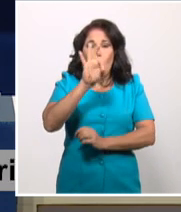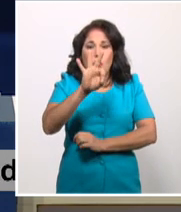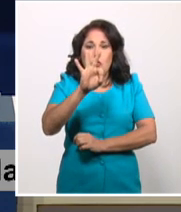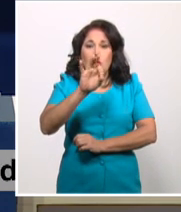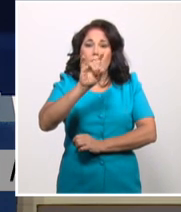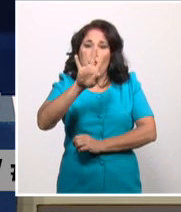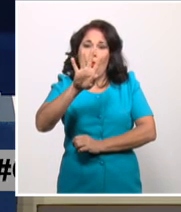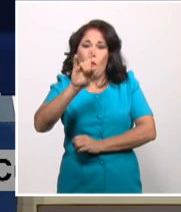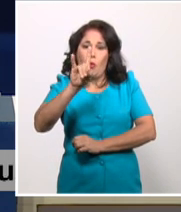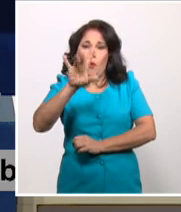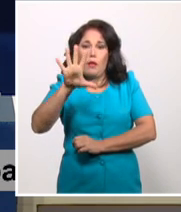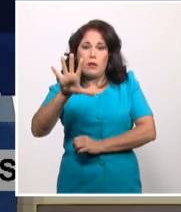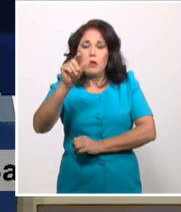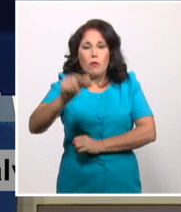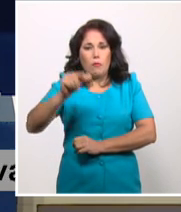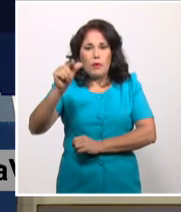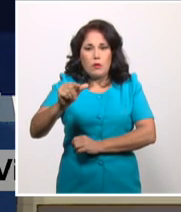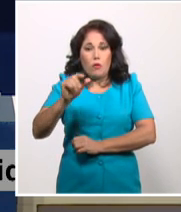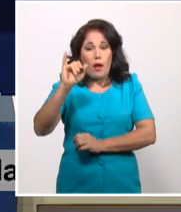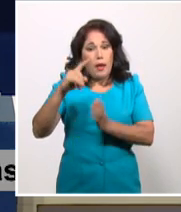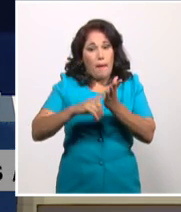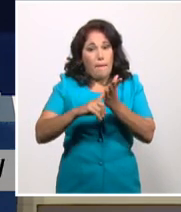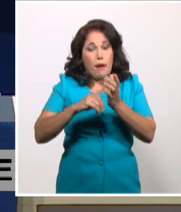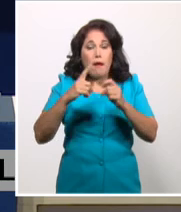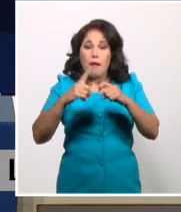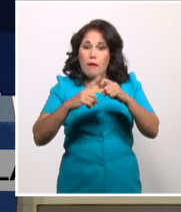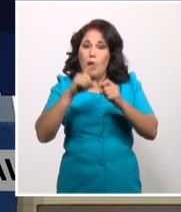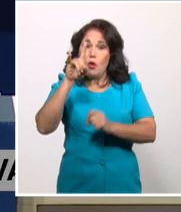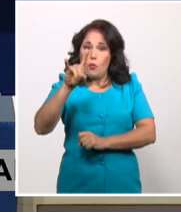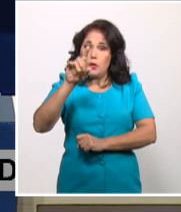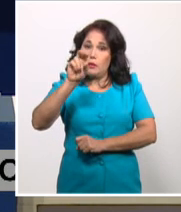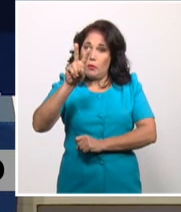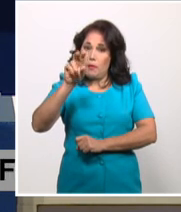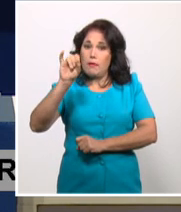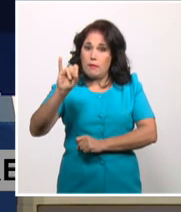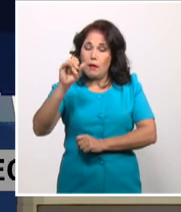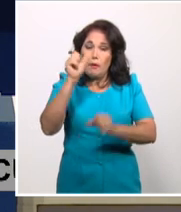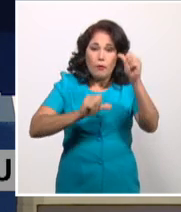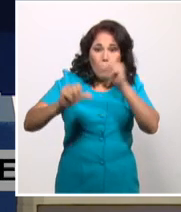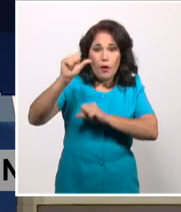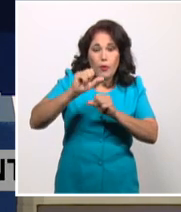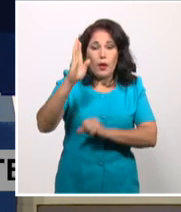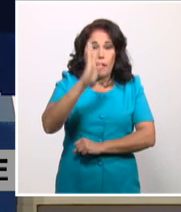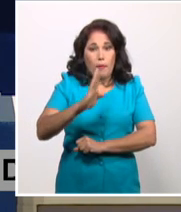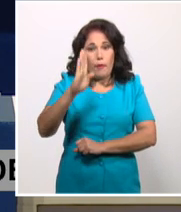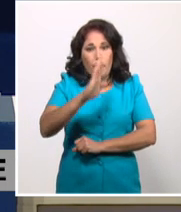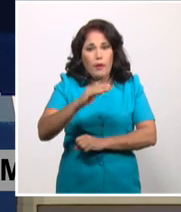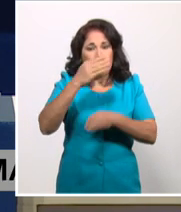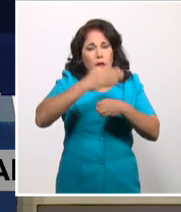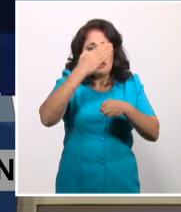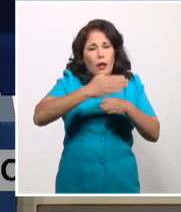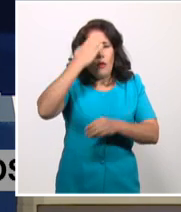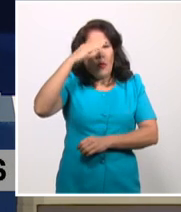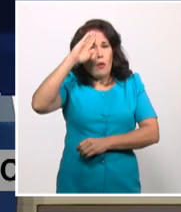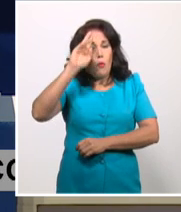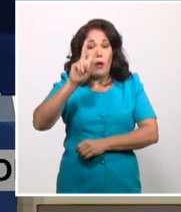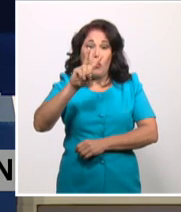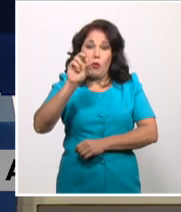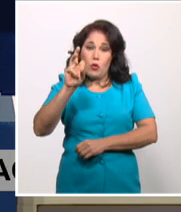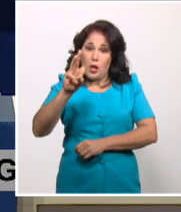1.895 casos. En el IPK 926 y en los laboratorios de biología molecular de Santiago de Cuba